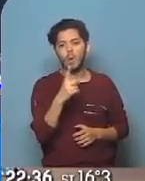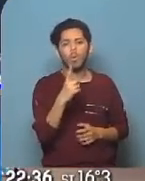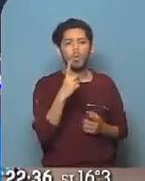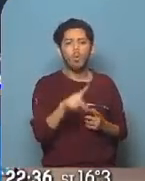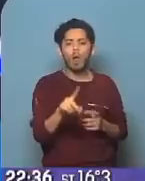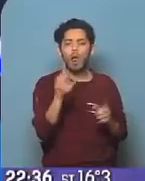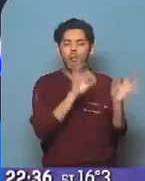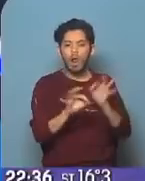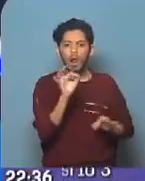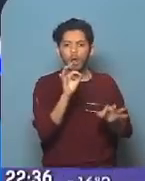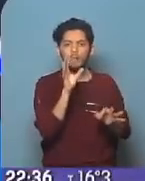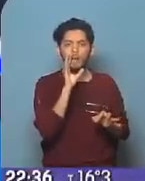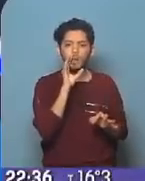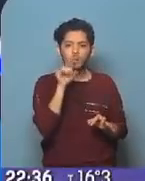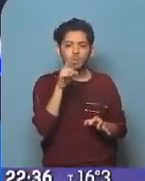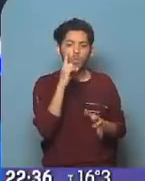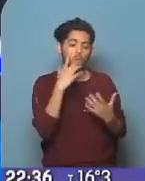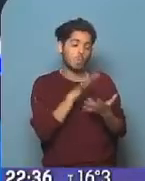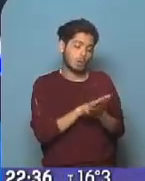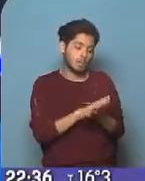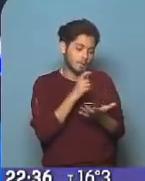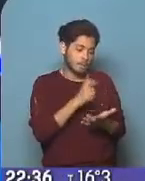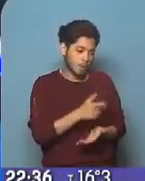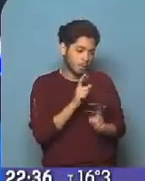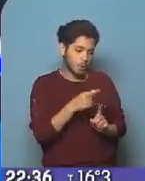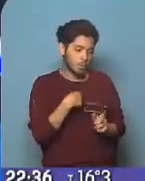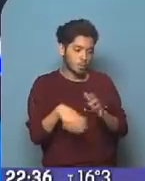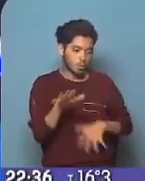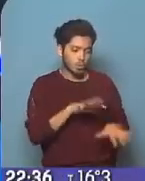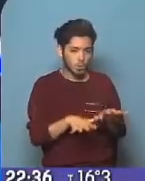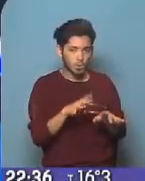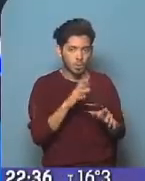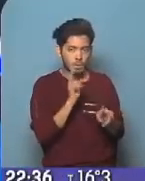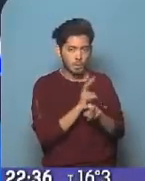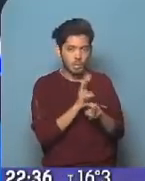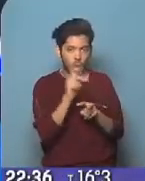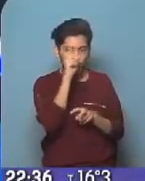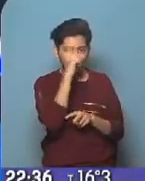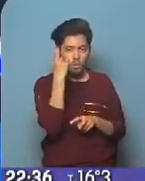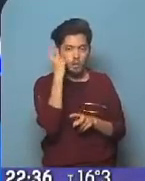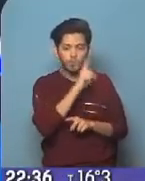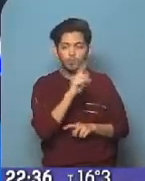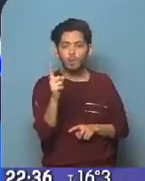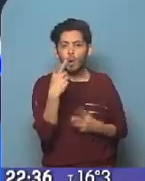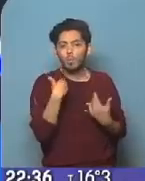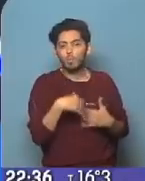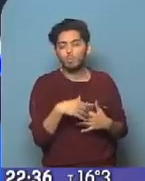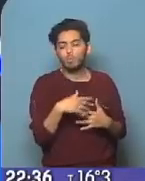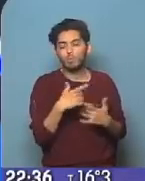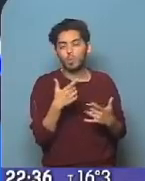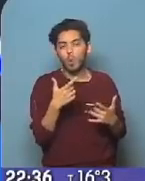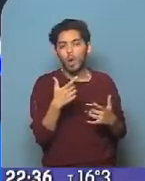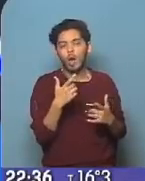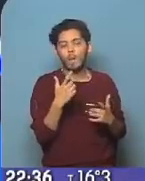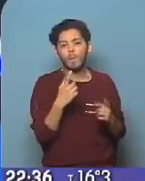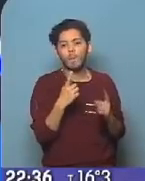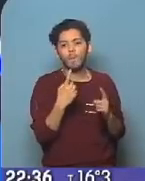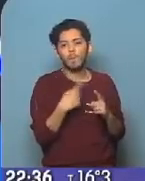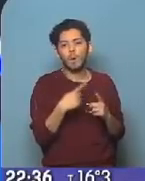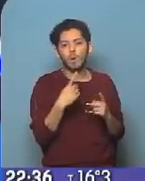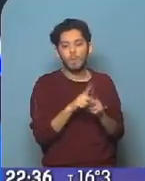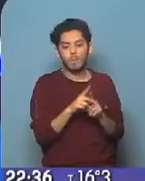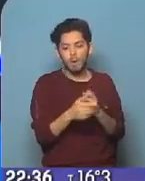en este momento? Básicamente está respondiendo justamente a esa estrategia de seguridad nacional y no casualmente de cara o a días